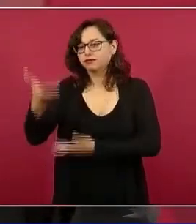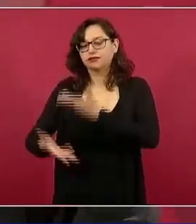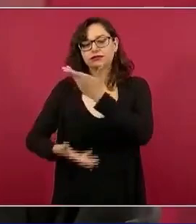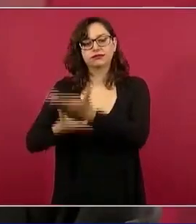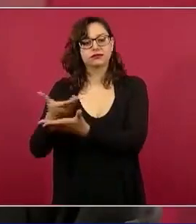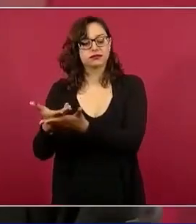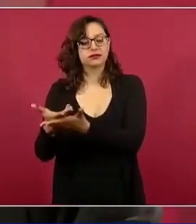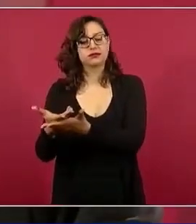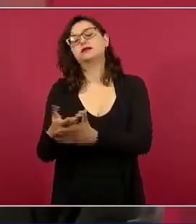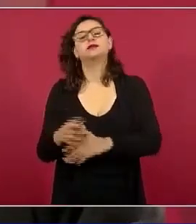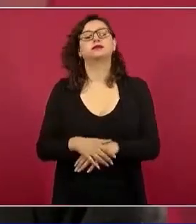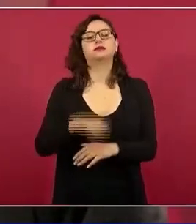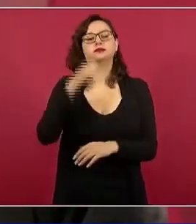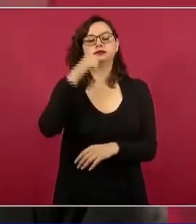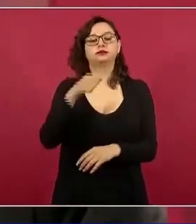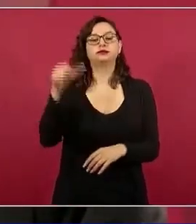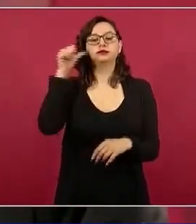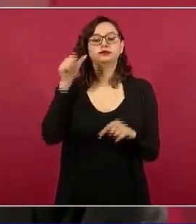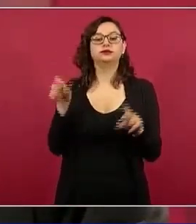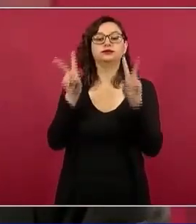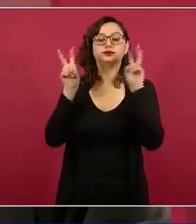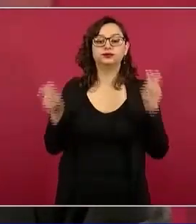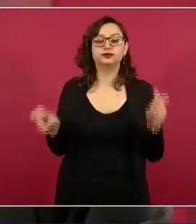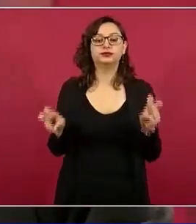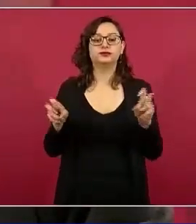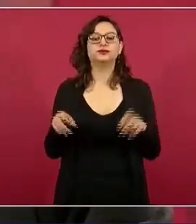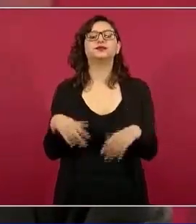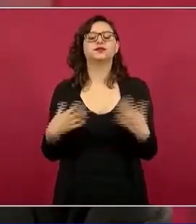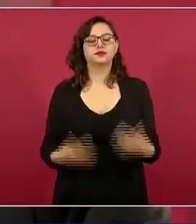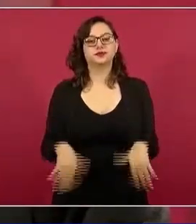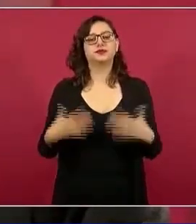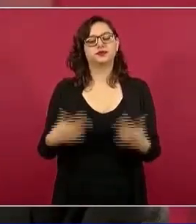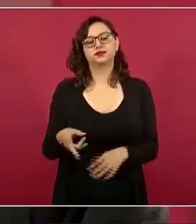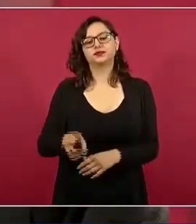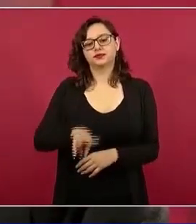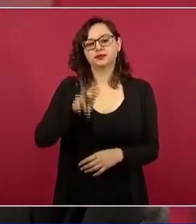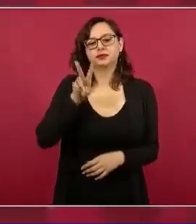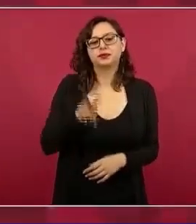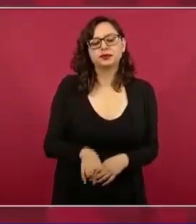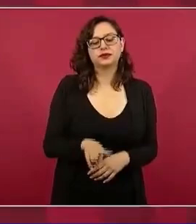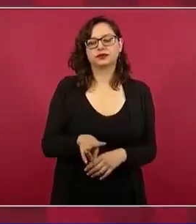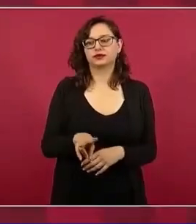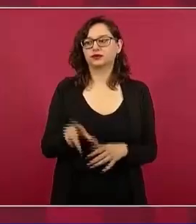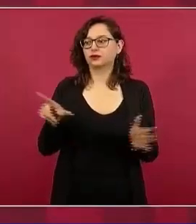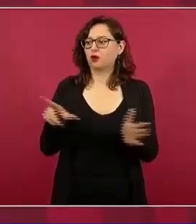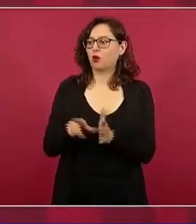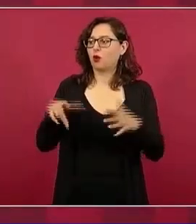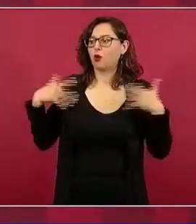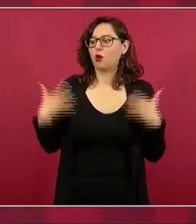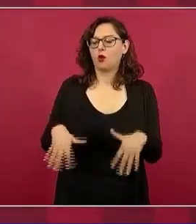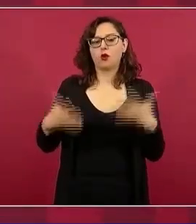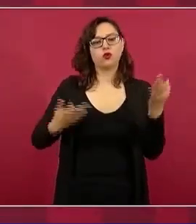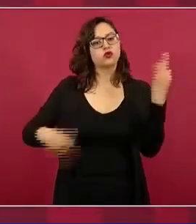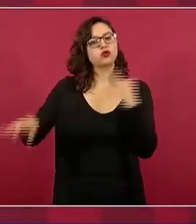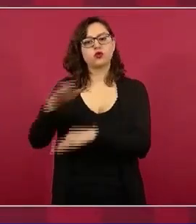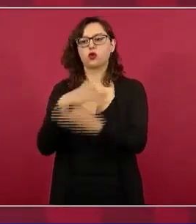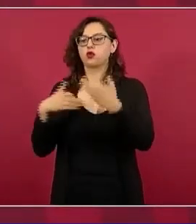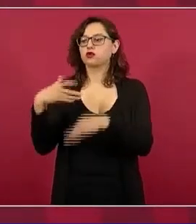Entonces, lo de ayer fue una muy buena lección de democracia.